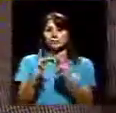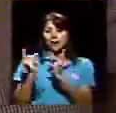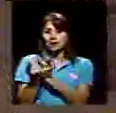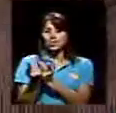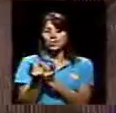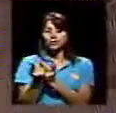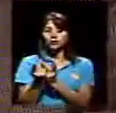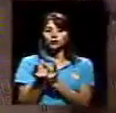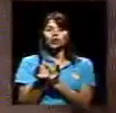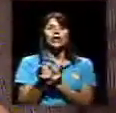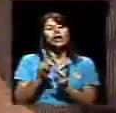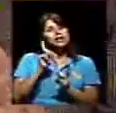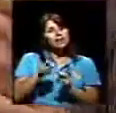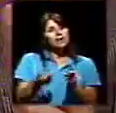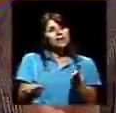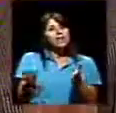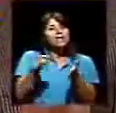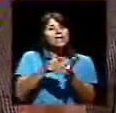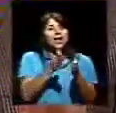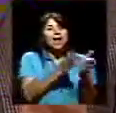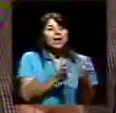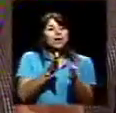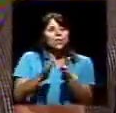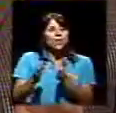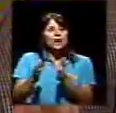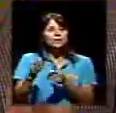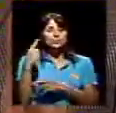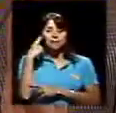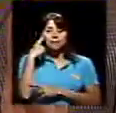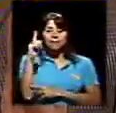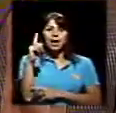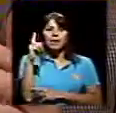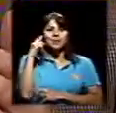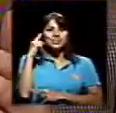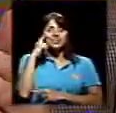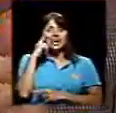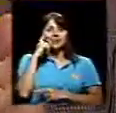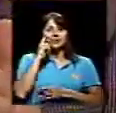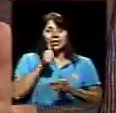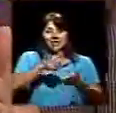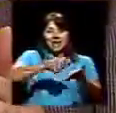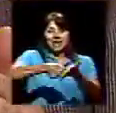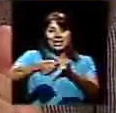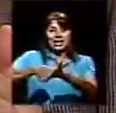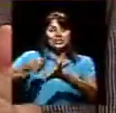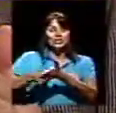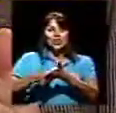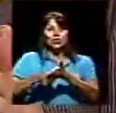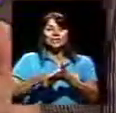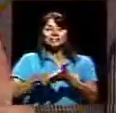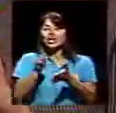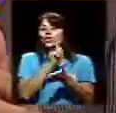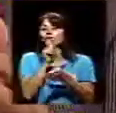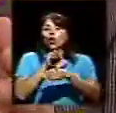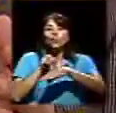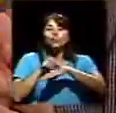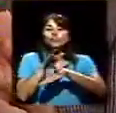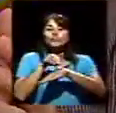que reacomodarse para poder pensar en unas elecciones en que ya no están de por medio intereses próximos,